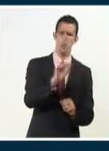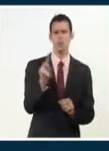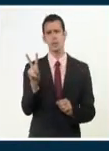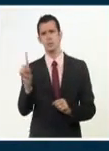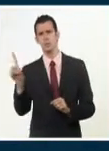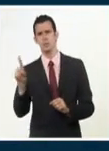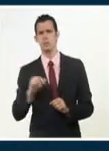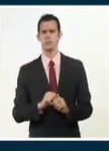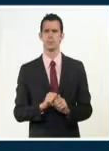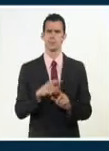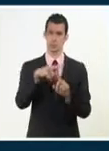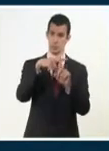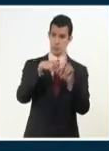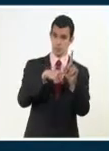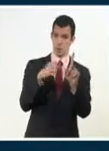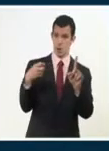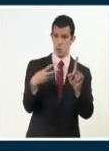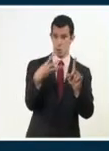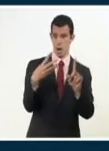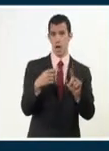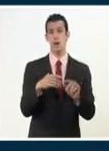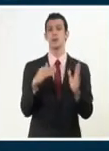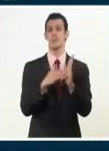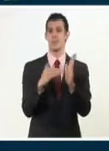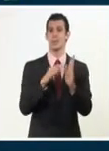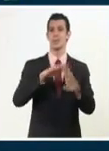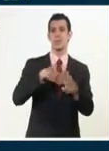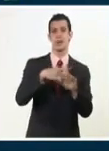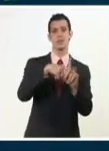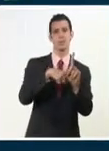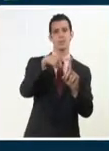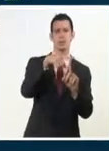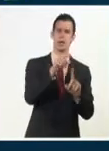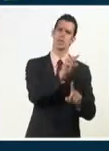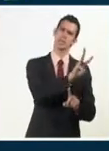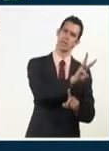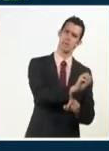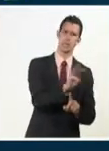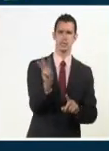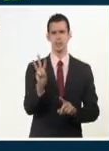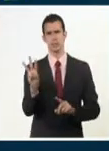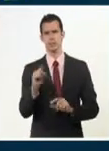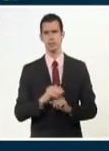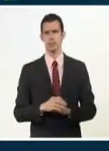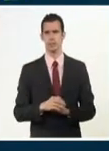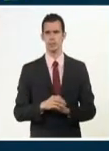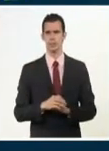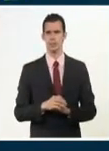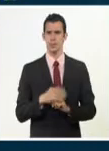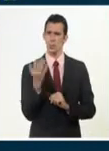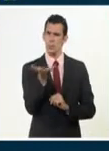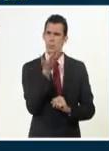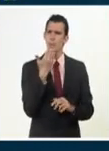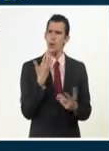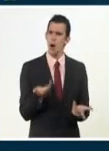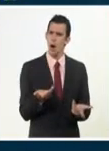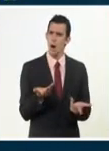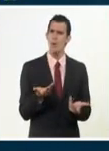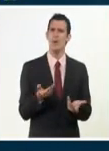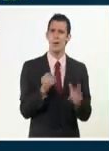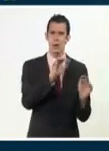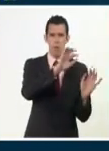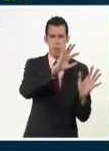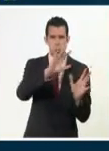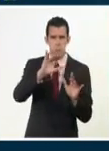con valores entre 30 y 33 grados Celsius. Los vientos soplarán del este con velocidades entre 10 y 25 kilómetros por